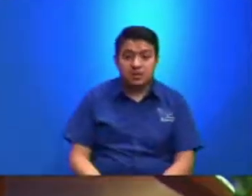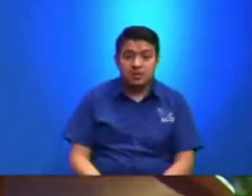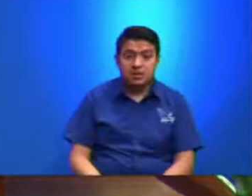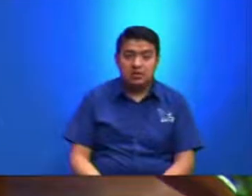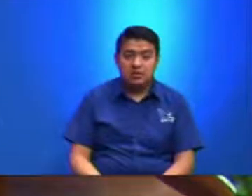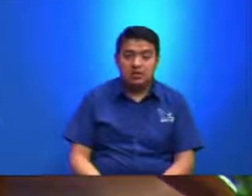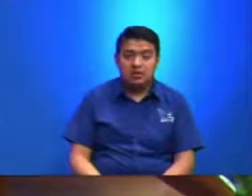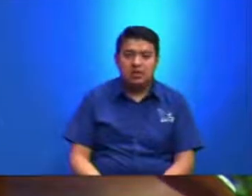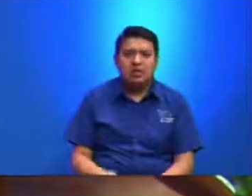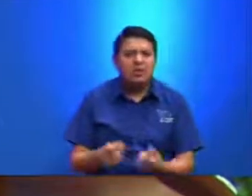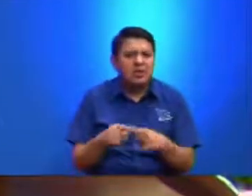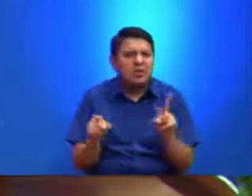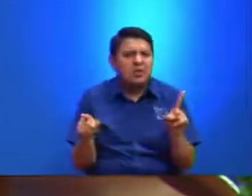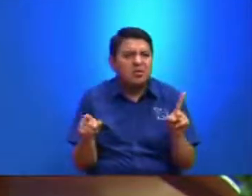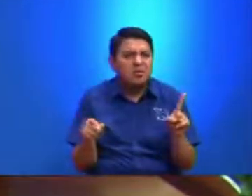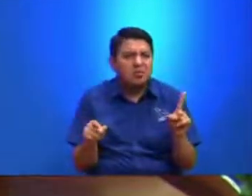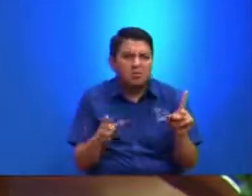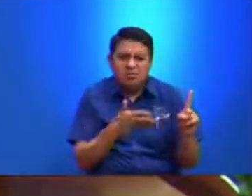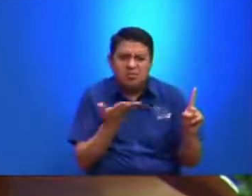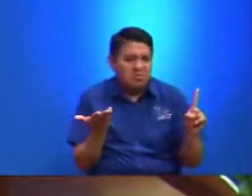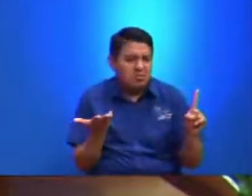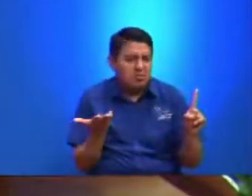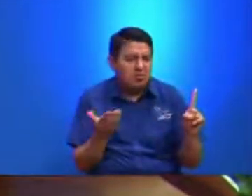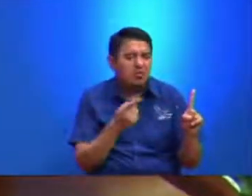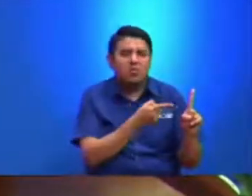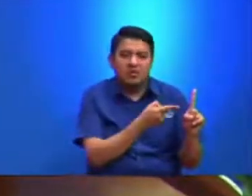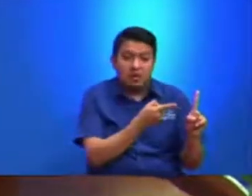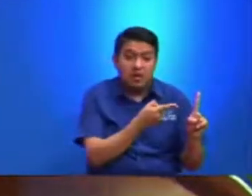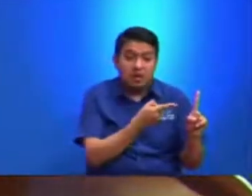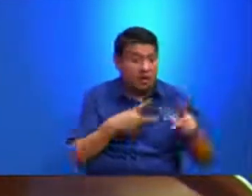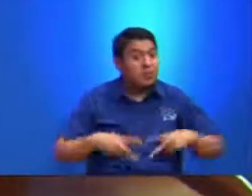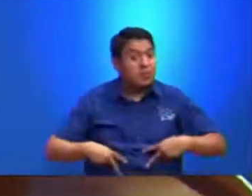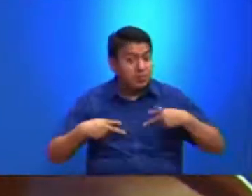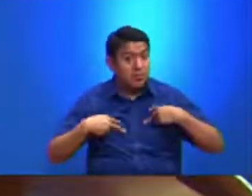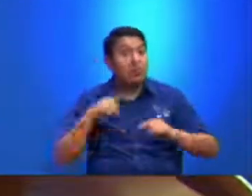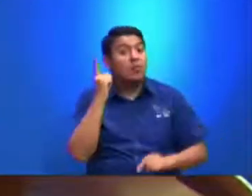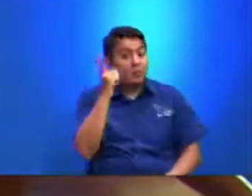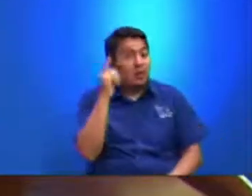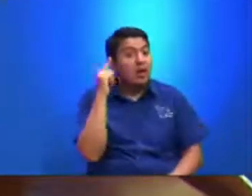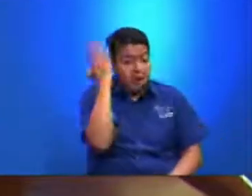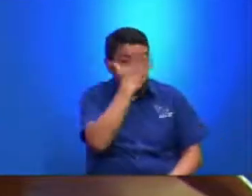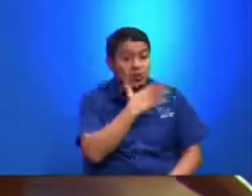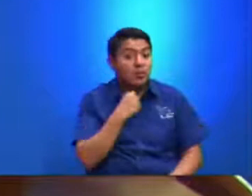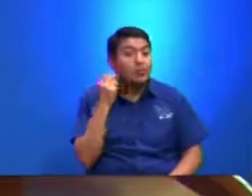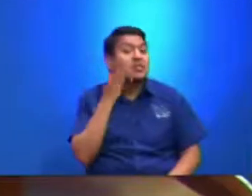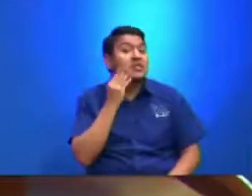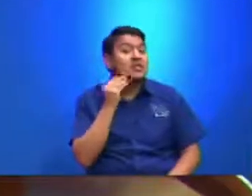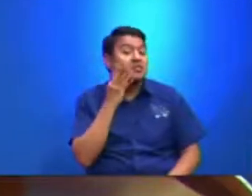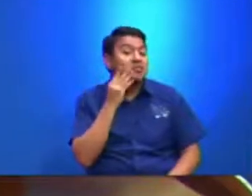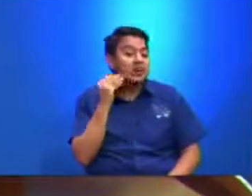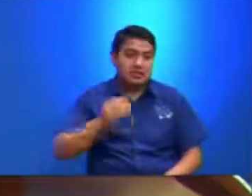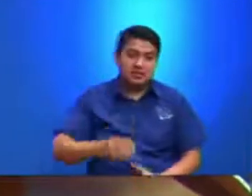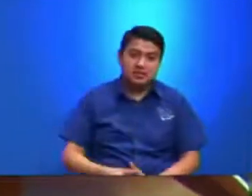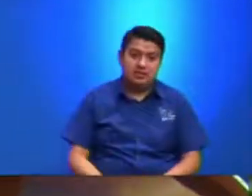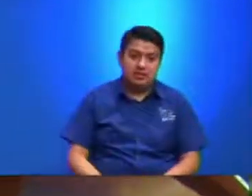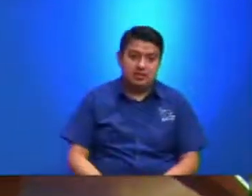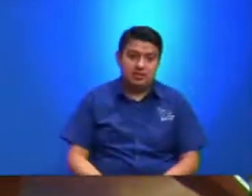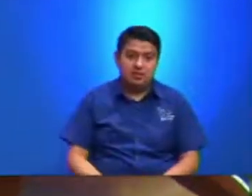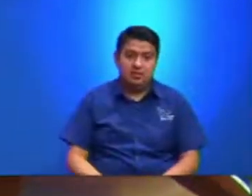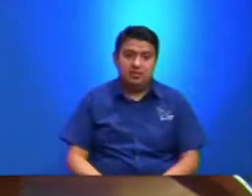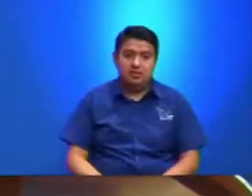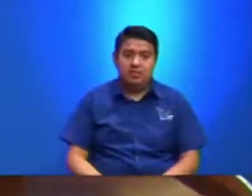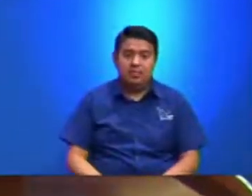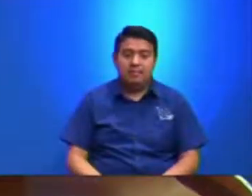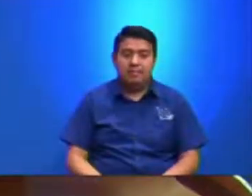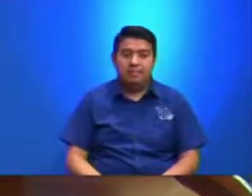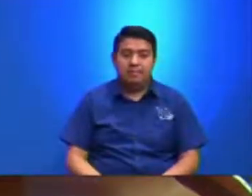experiencia. Yo le digo: pero ¿cómo te dejaste? Le digo: si el testimonio que tenés es glorioso.